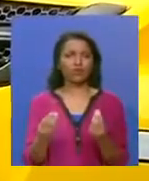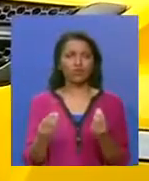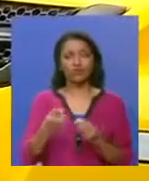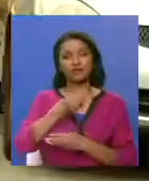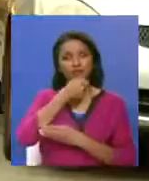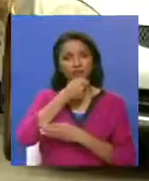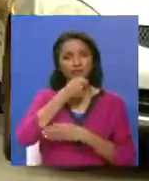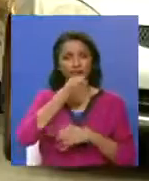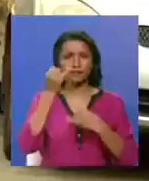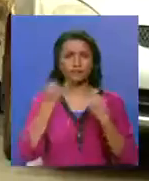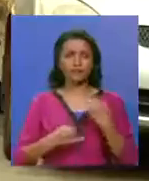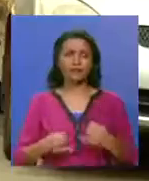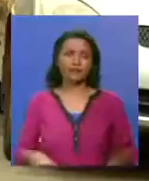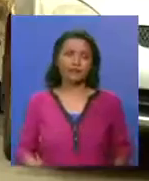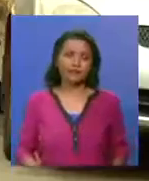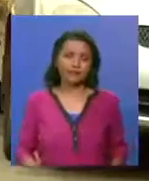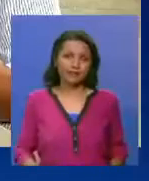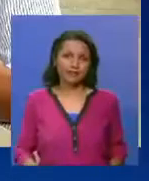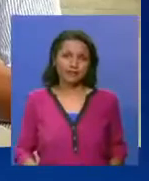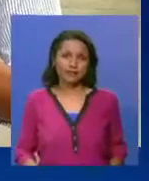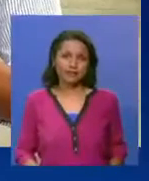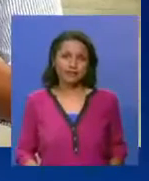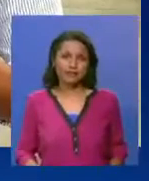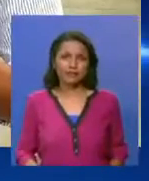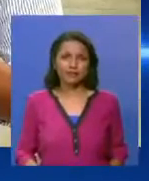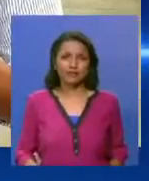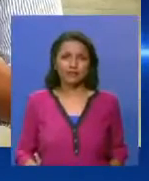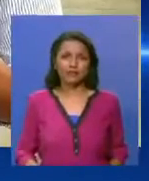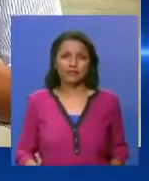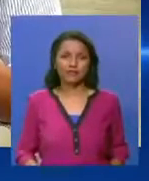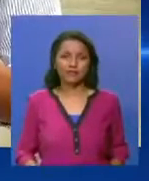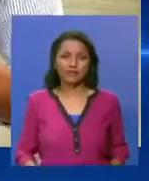Son los detalles. Jesús González Campos, TVN Noticias.